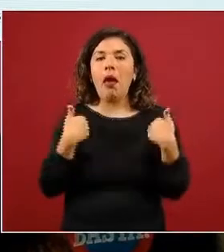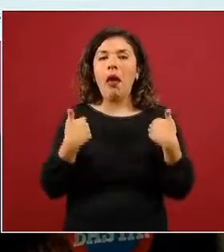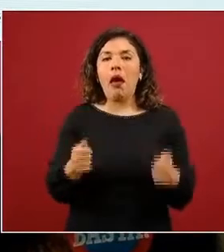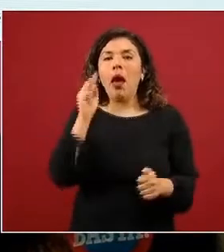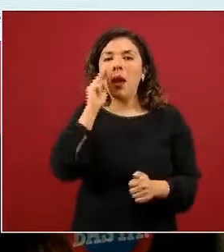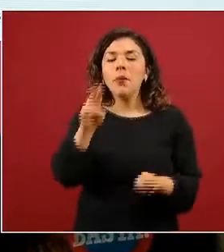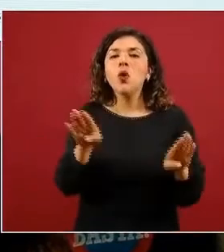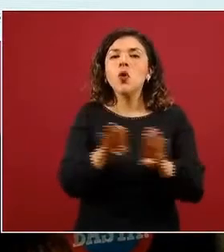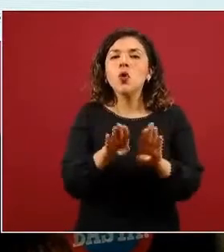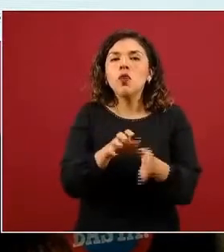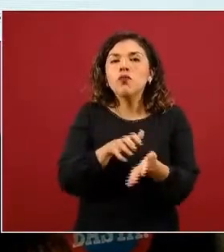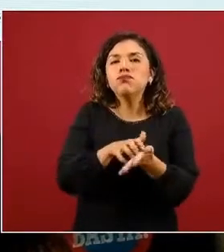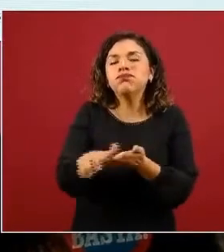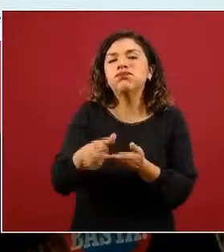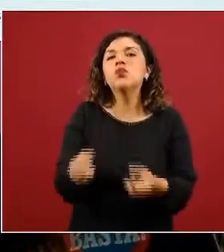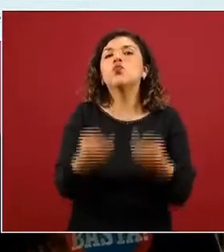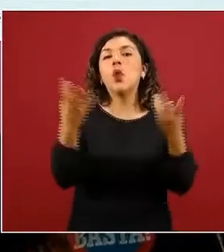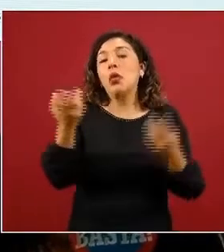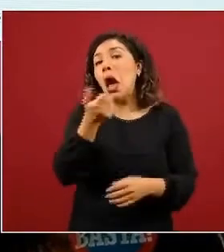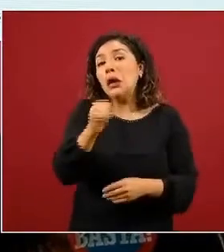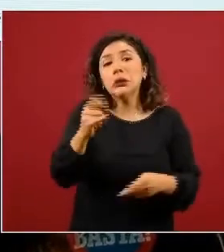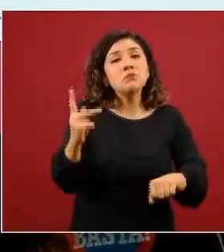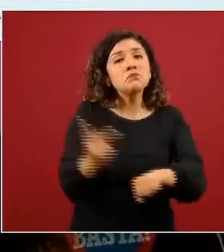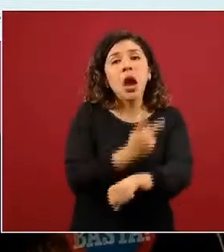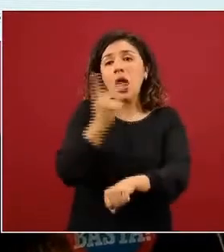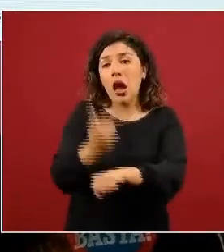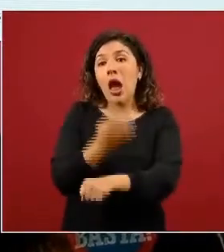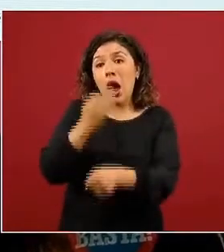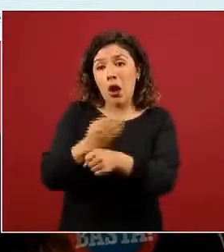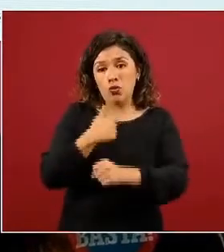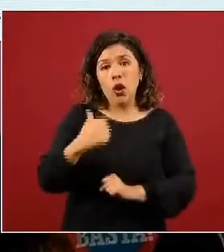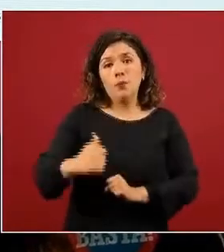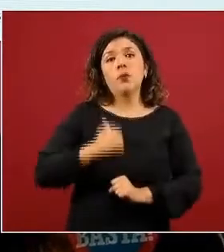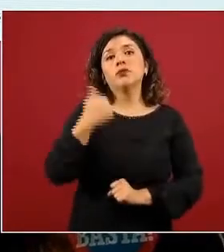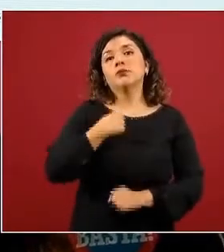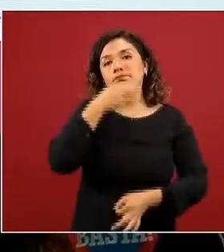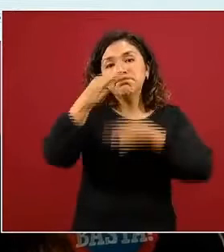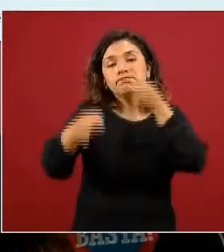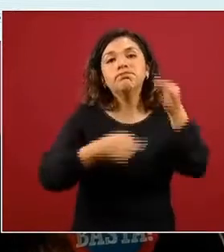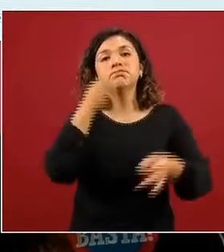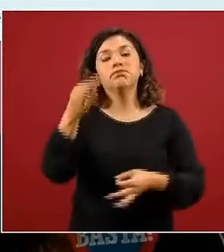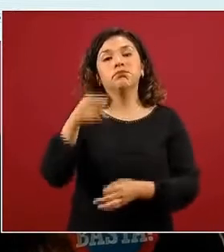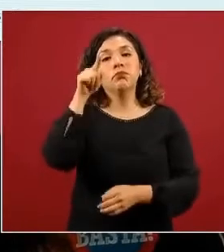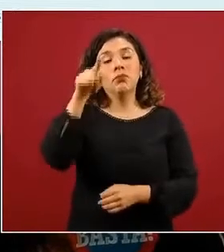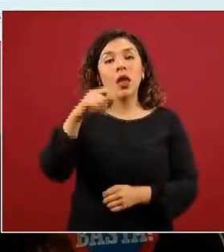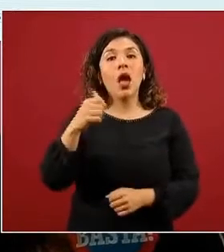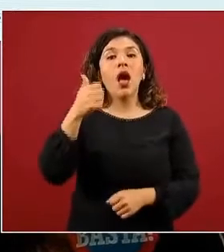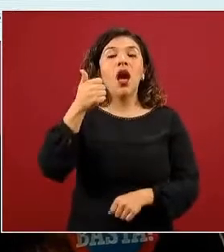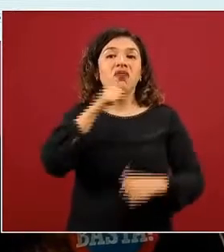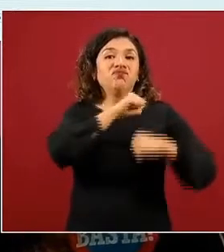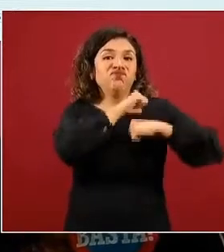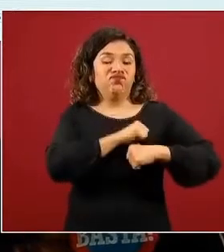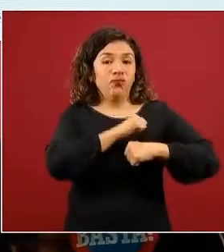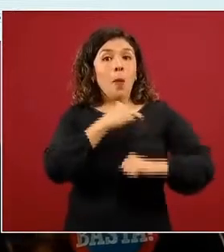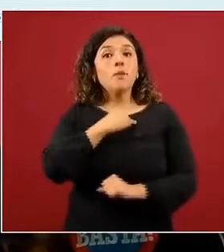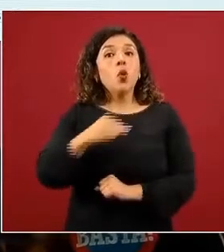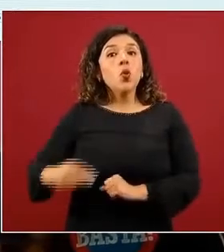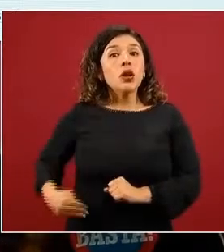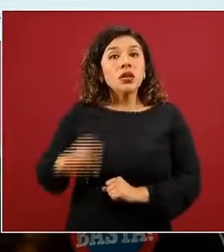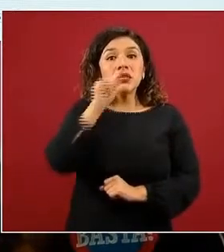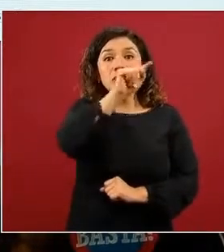es ver la tendencia. Y así estará ocurriendo. Aquí aprovechamos para hacer un llamado a las autoridades